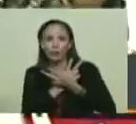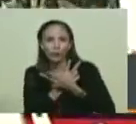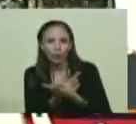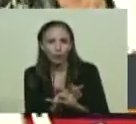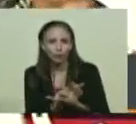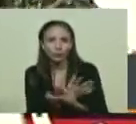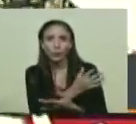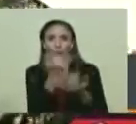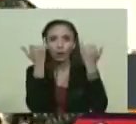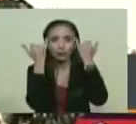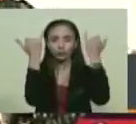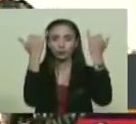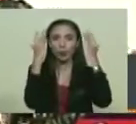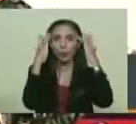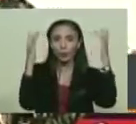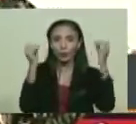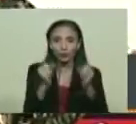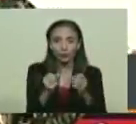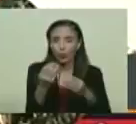para la inteligencia.